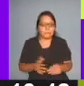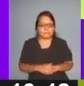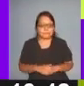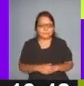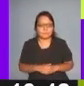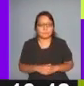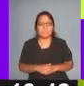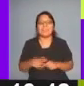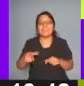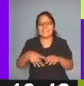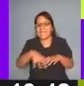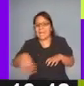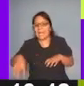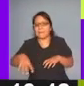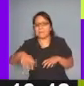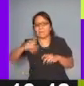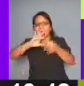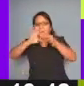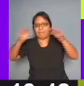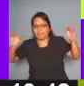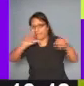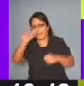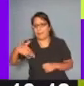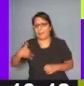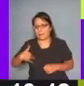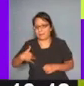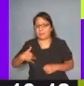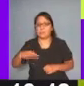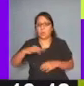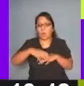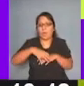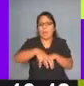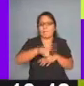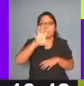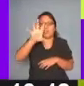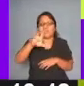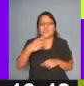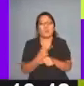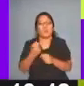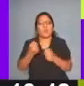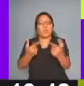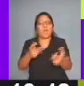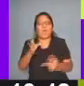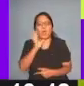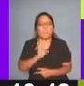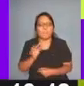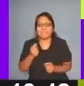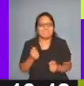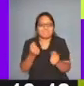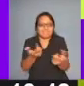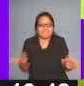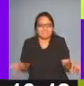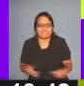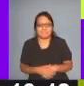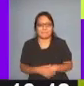ámbito federal en el ámbito provincial. Por eso no te puedo dar una opinión al respecto.